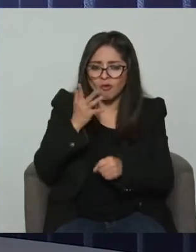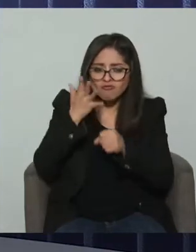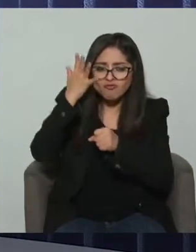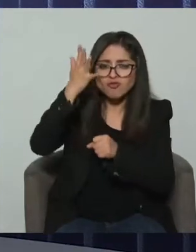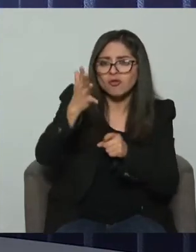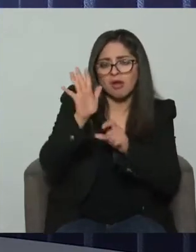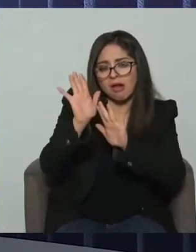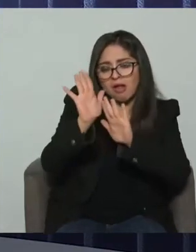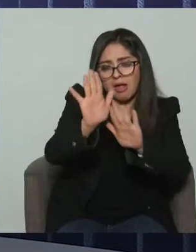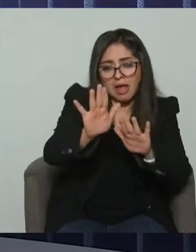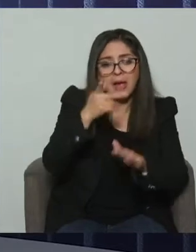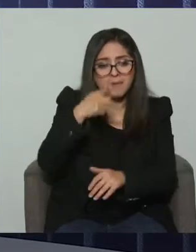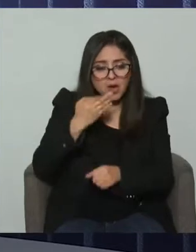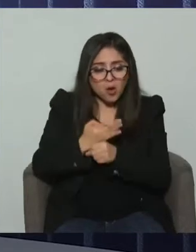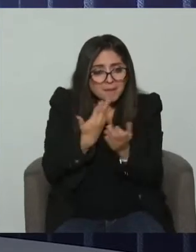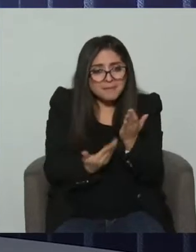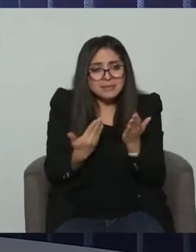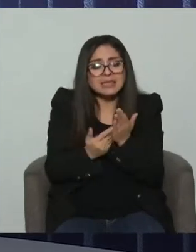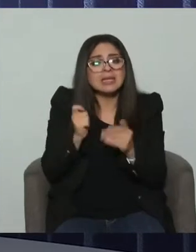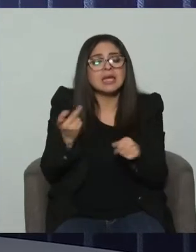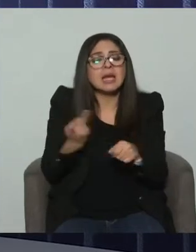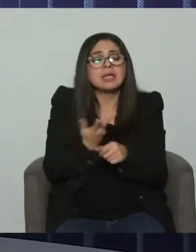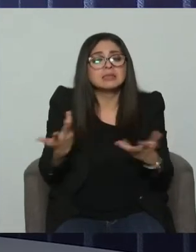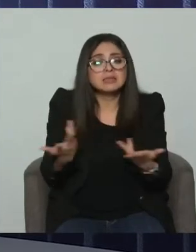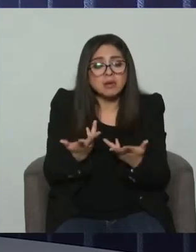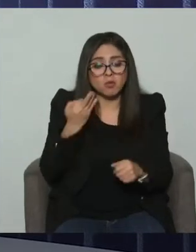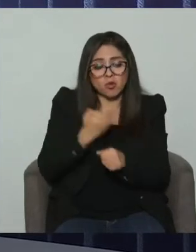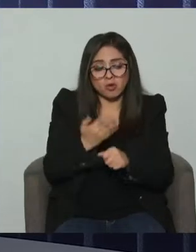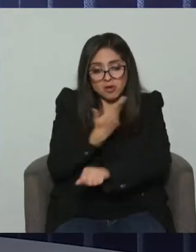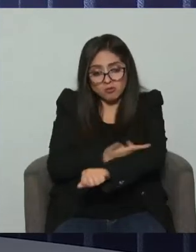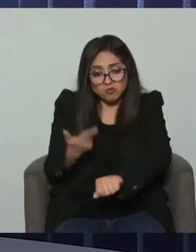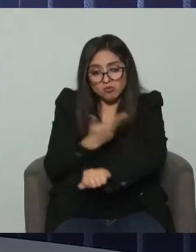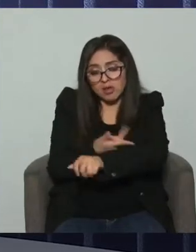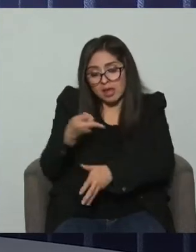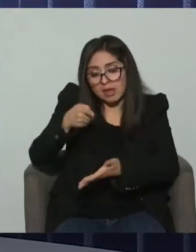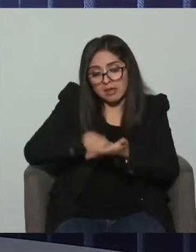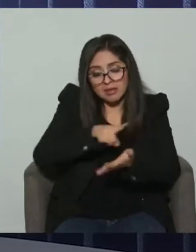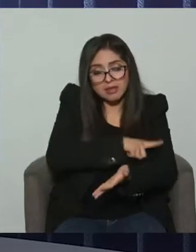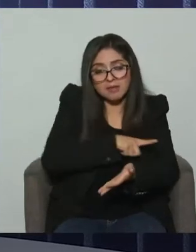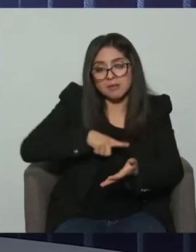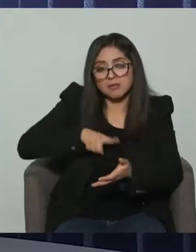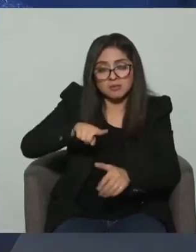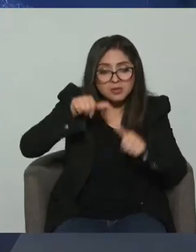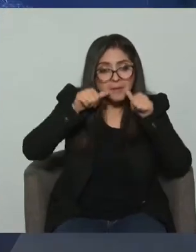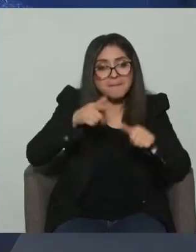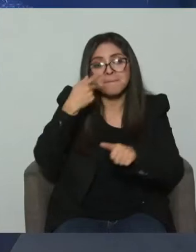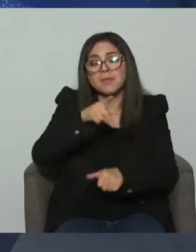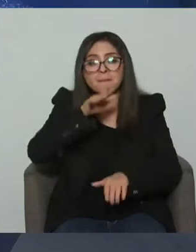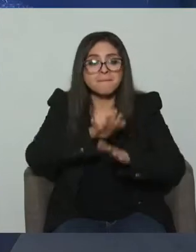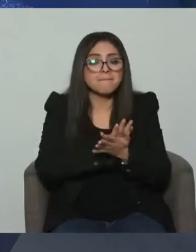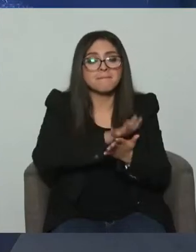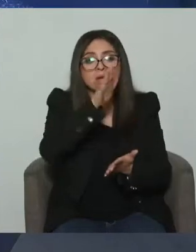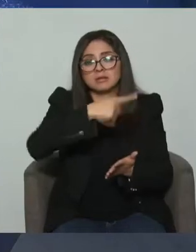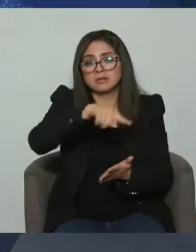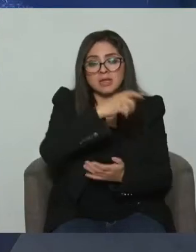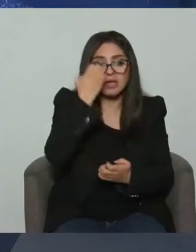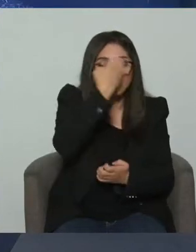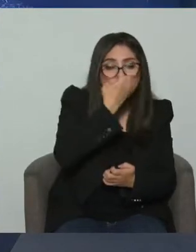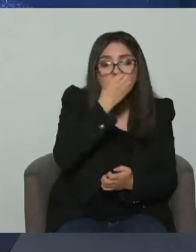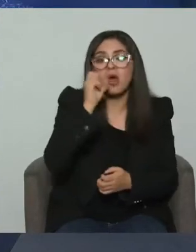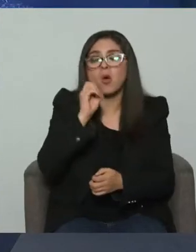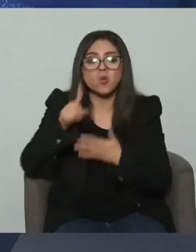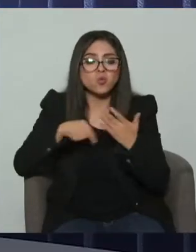sintiendo, necesitas que te apoye en algo, ¿no? Y sobre todo yo creo que es poder construir un vínculo con ellos diariamente, ¿no? Para que el